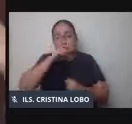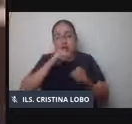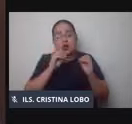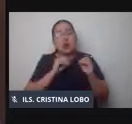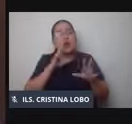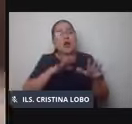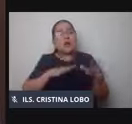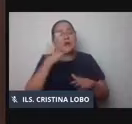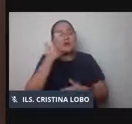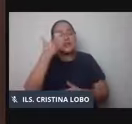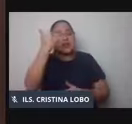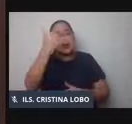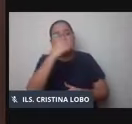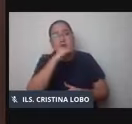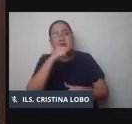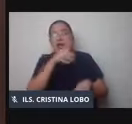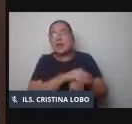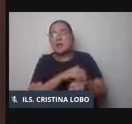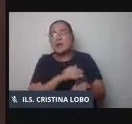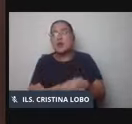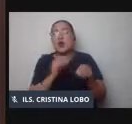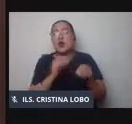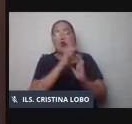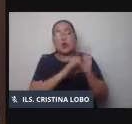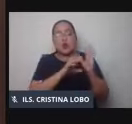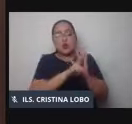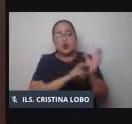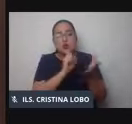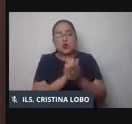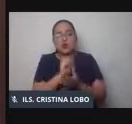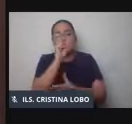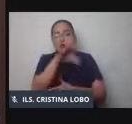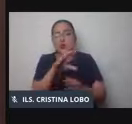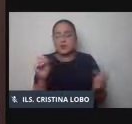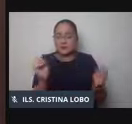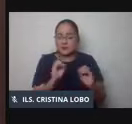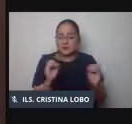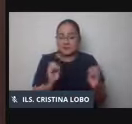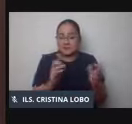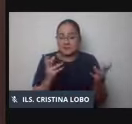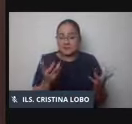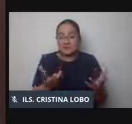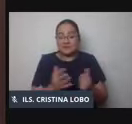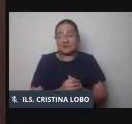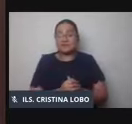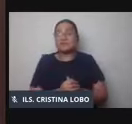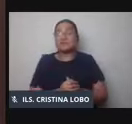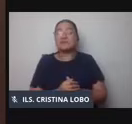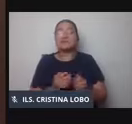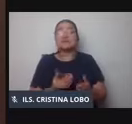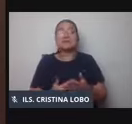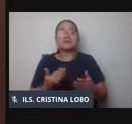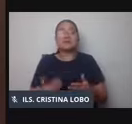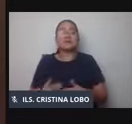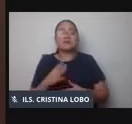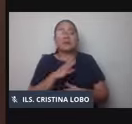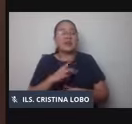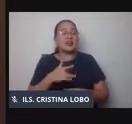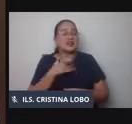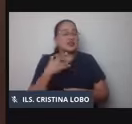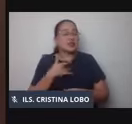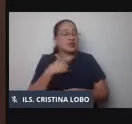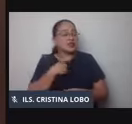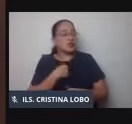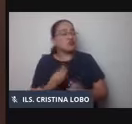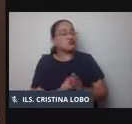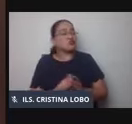o no haber entregado el currículum que quedé de haber entregado, etcétera. Bueno, pues entonces esto me lleva a categorizarme, a